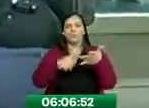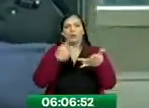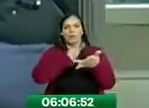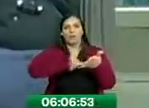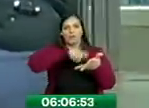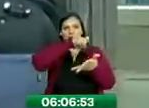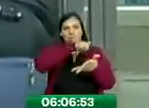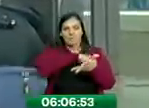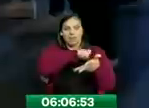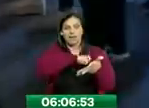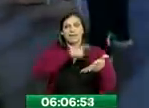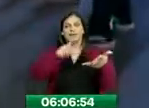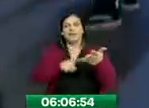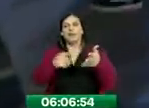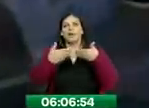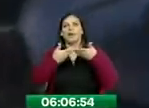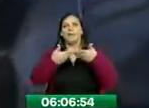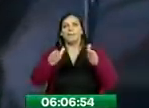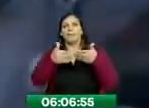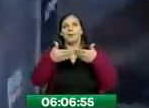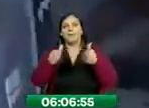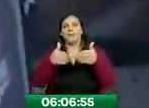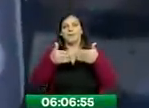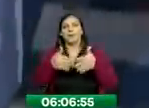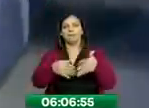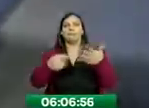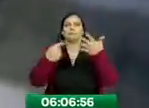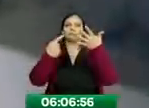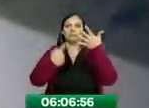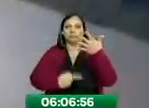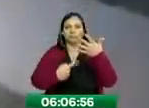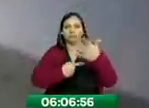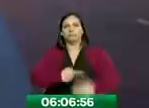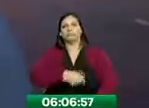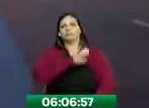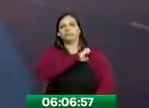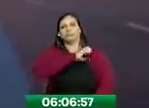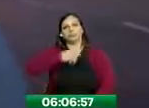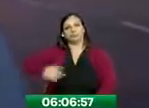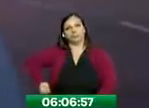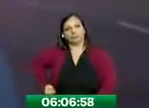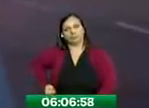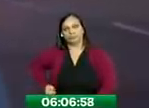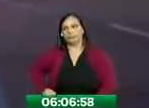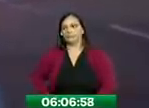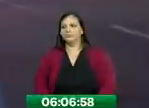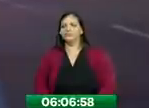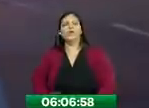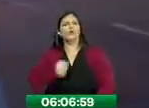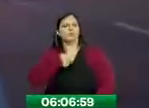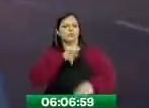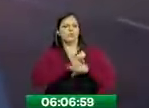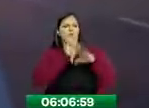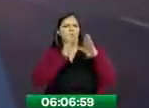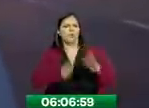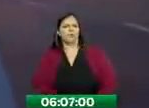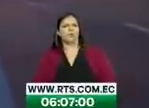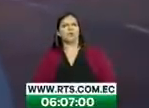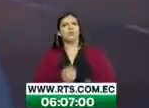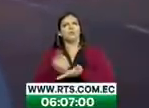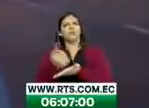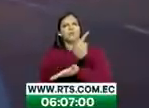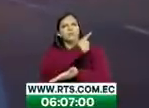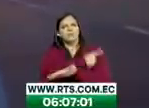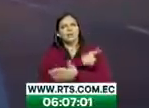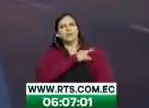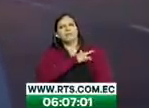Salvador. Este último aterrizó pasada la 1 de la mañana. Yo soy de acá de Ecuador, salí aproximadamente hace una semana a